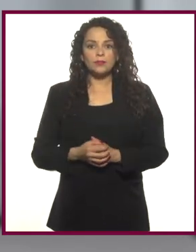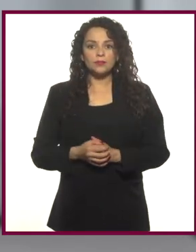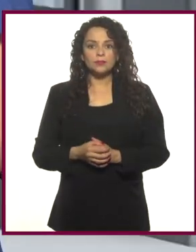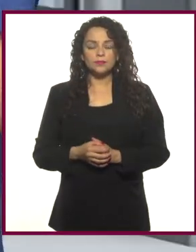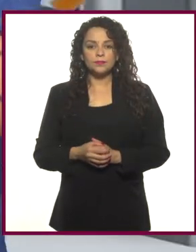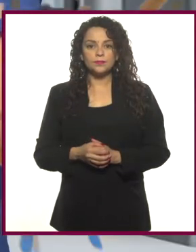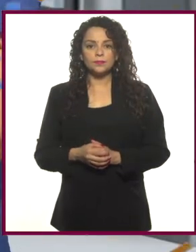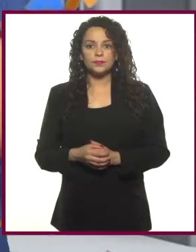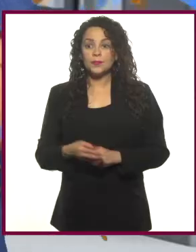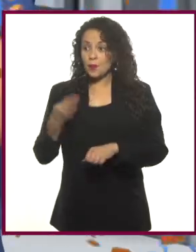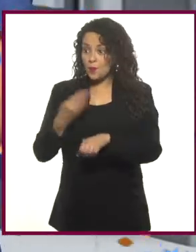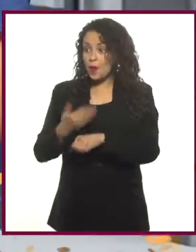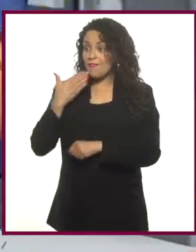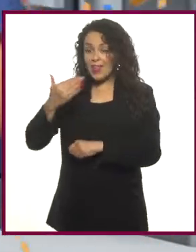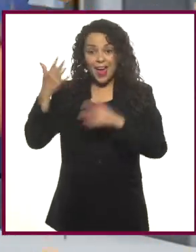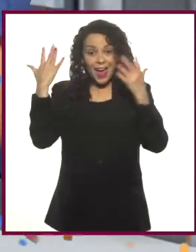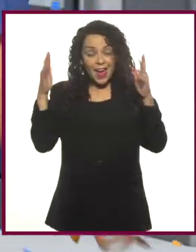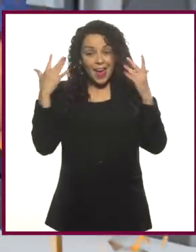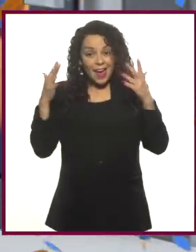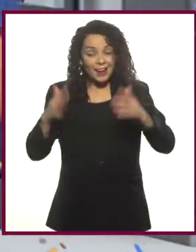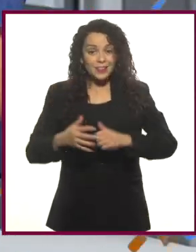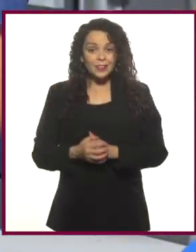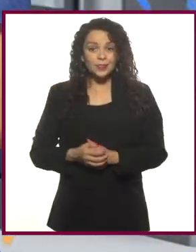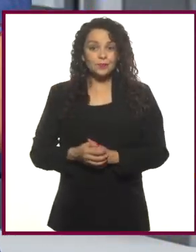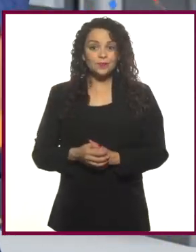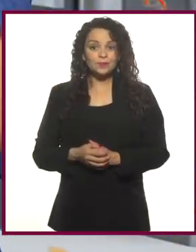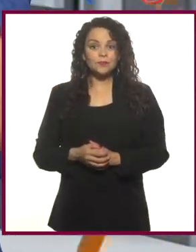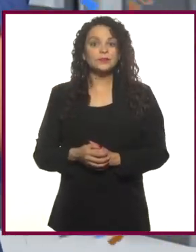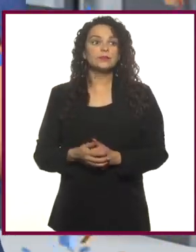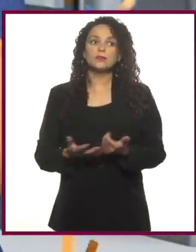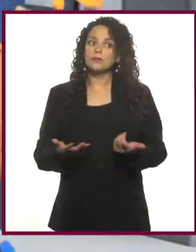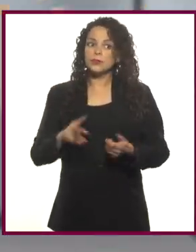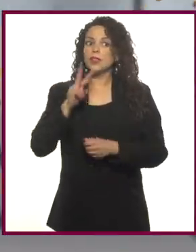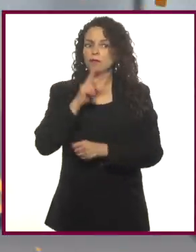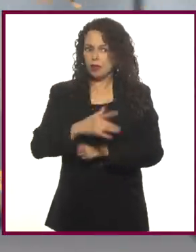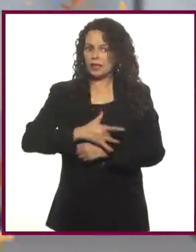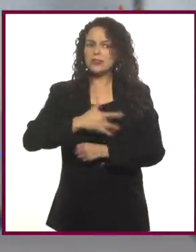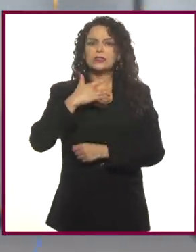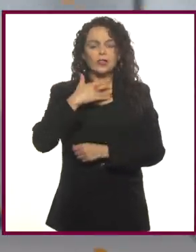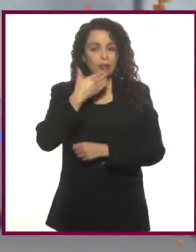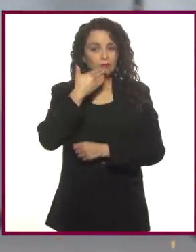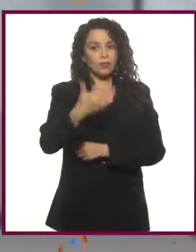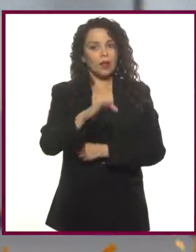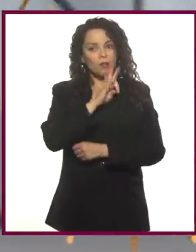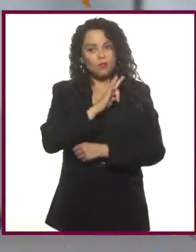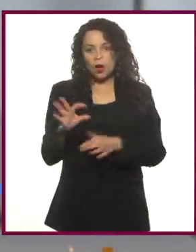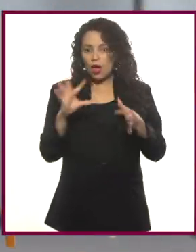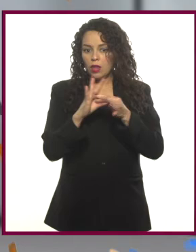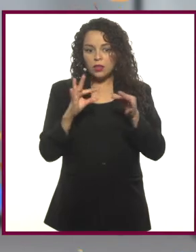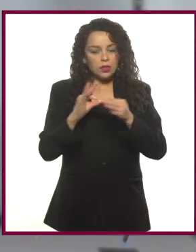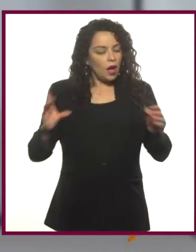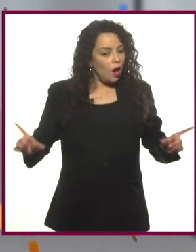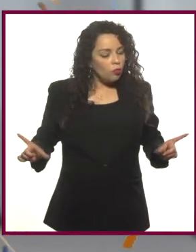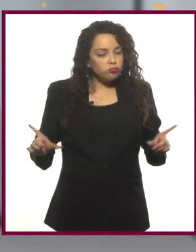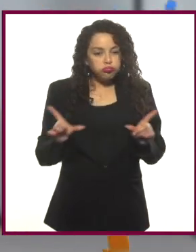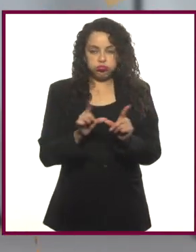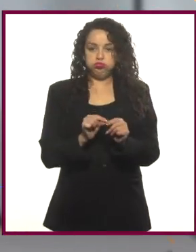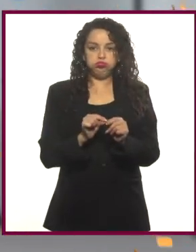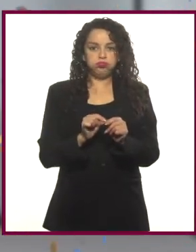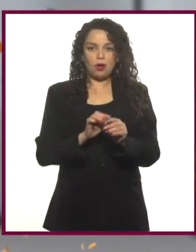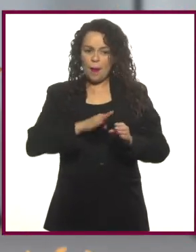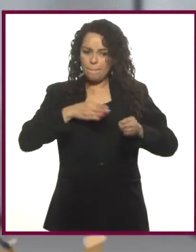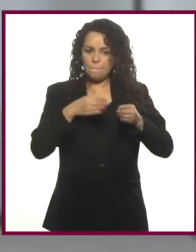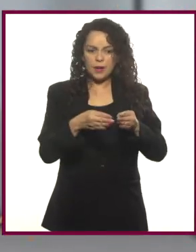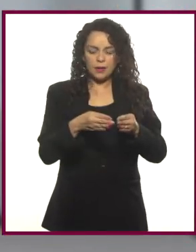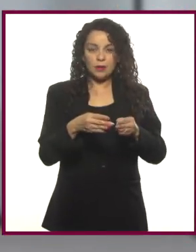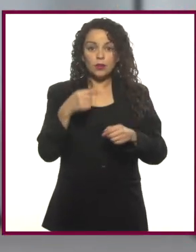separados. Muy bien. ¿Ves cómo no es tan difícil? Y la verdad es que se siente bien ser capaz de contar algo de manera tan